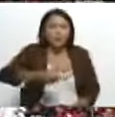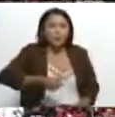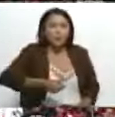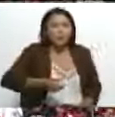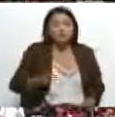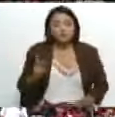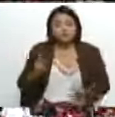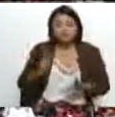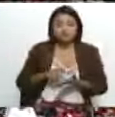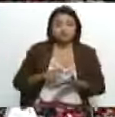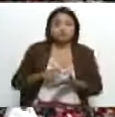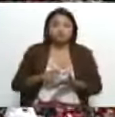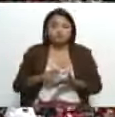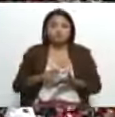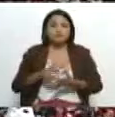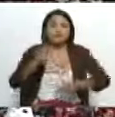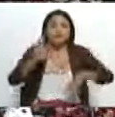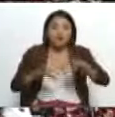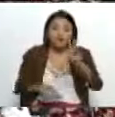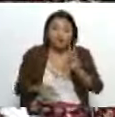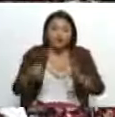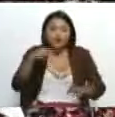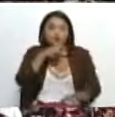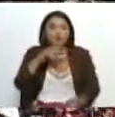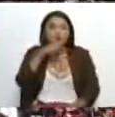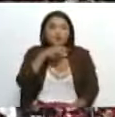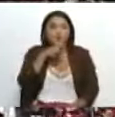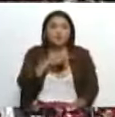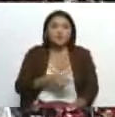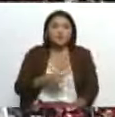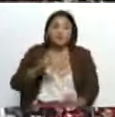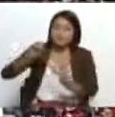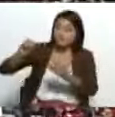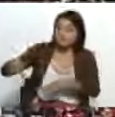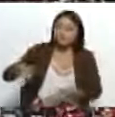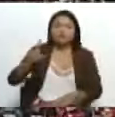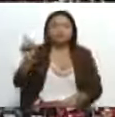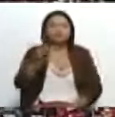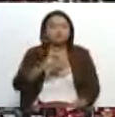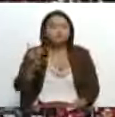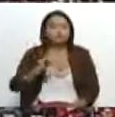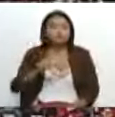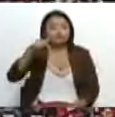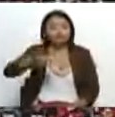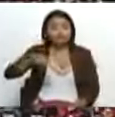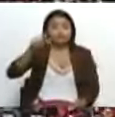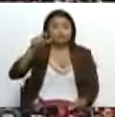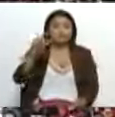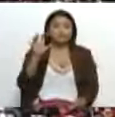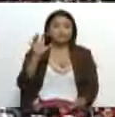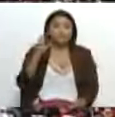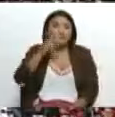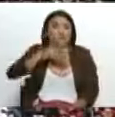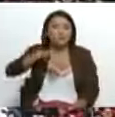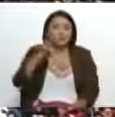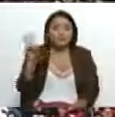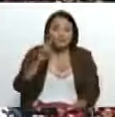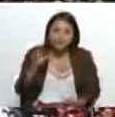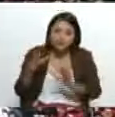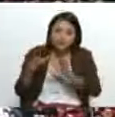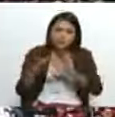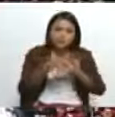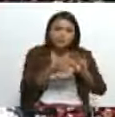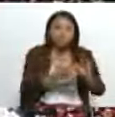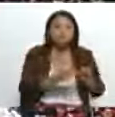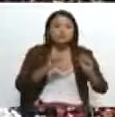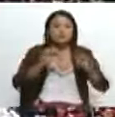venimos a decirles este 12 de octubre que no desmayen, que el pueblo venezolano es unido, que cuenten